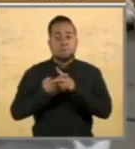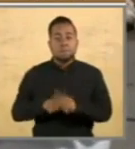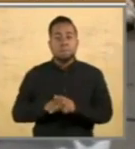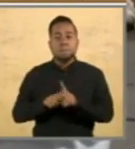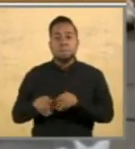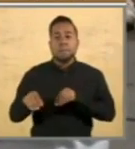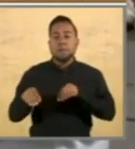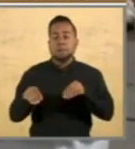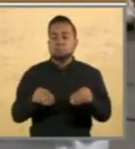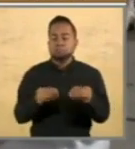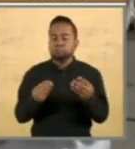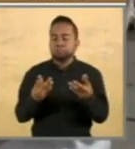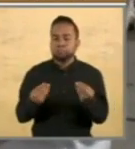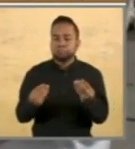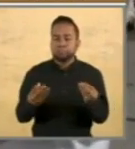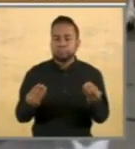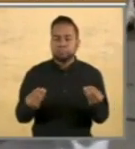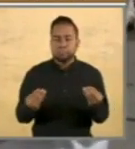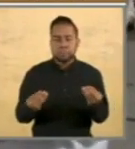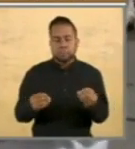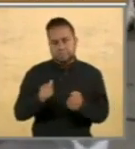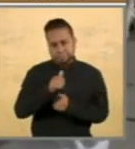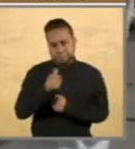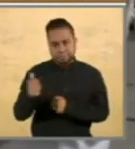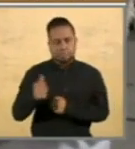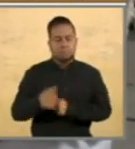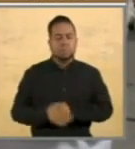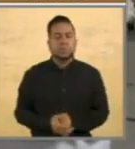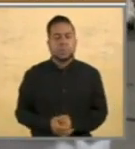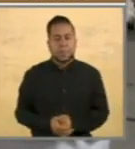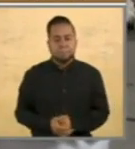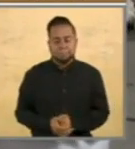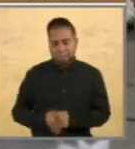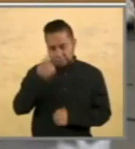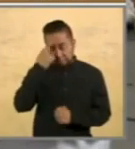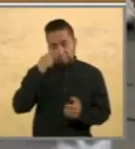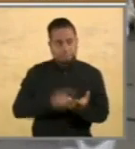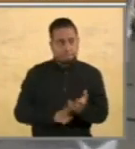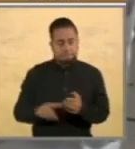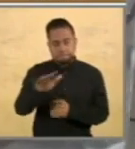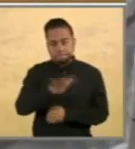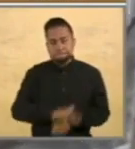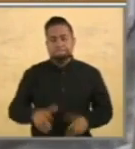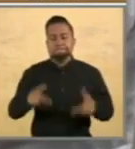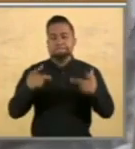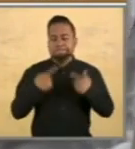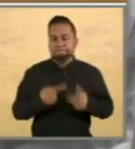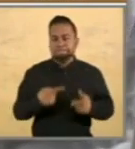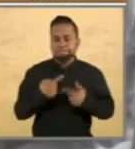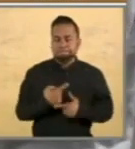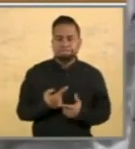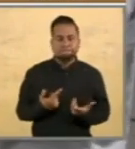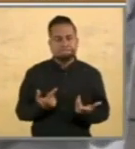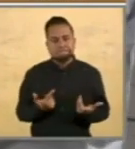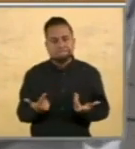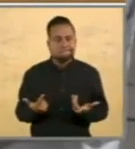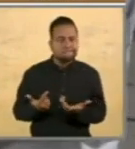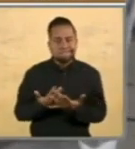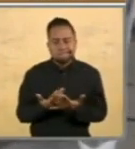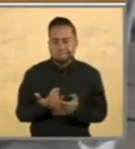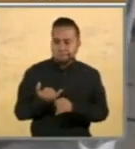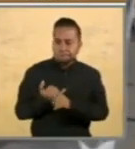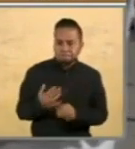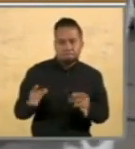moverse mucho punto número siguiente Creo que la ciudadanía está esperando